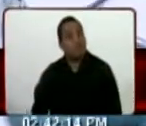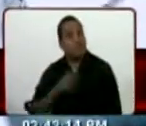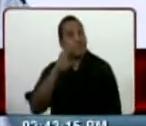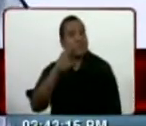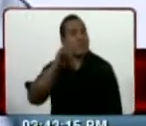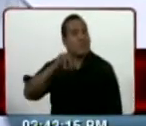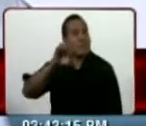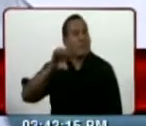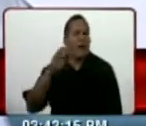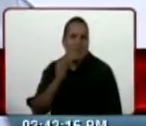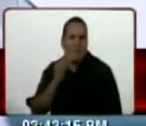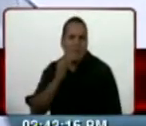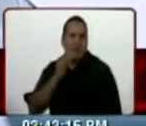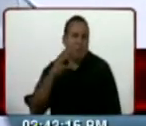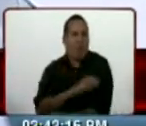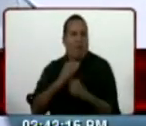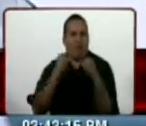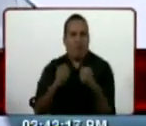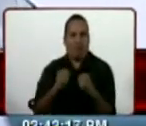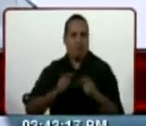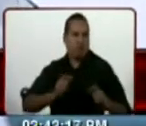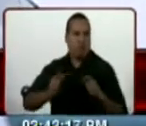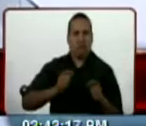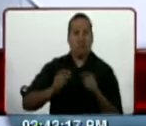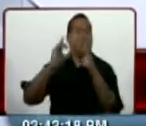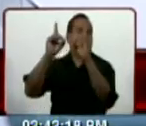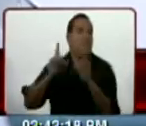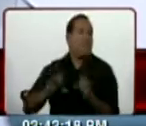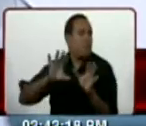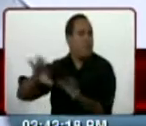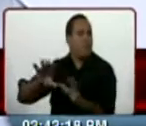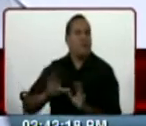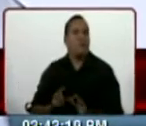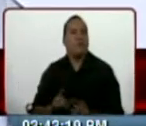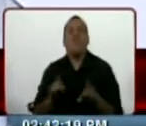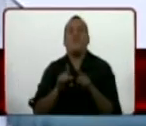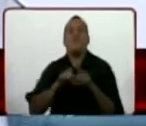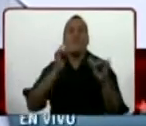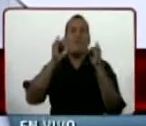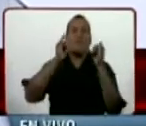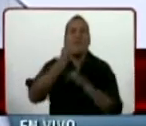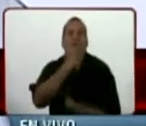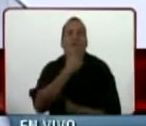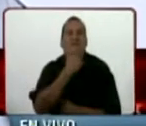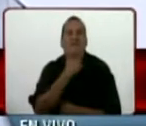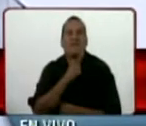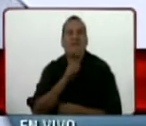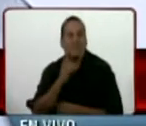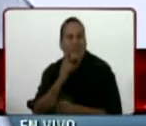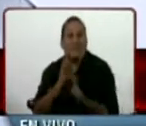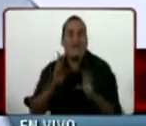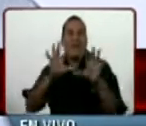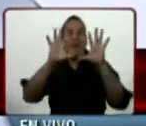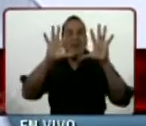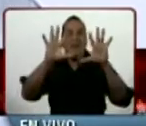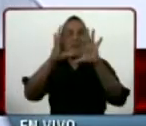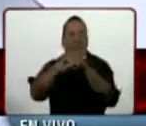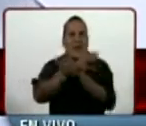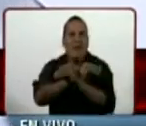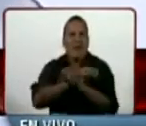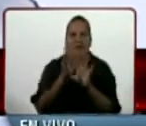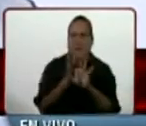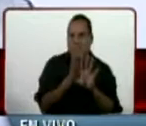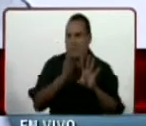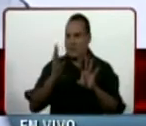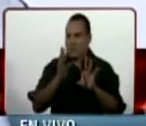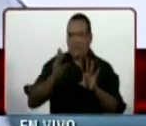poder electoral, es autónomo, tomará sus decisiones. Es una fiesta bonita, ¿no? Cuando uno ve gente votando a las 10 de la noche, colas larguísimas.